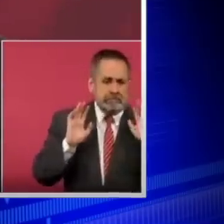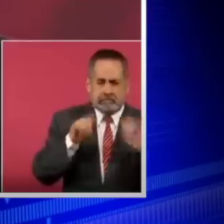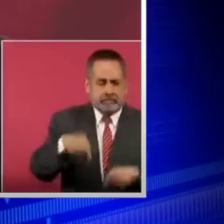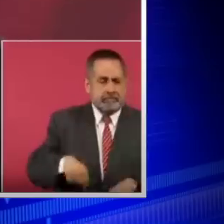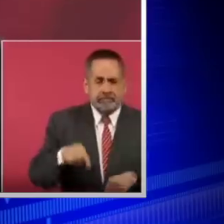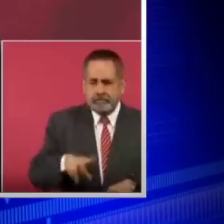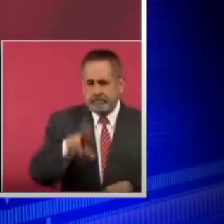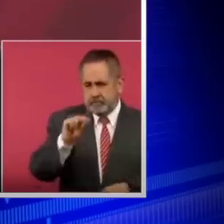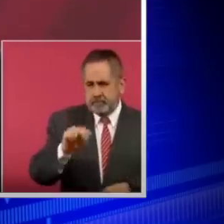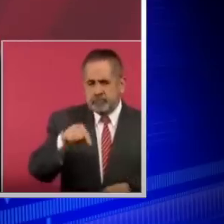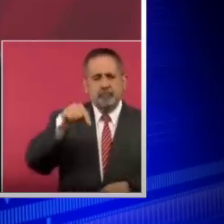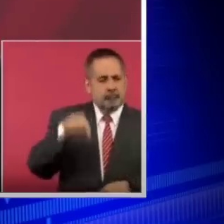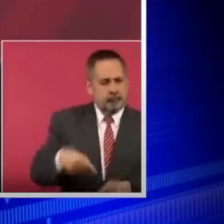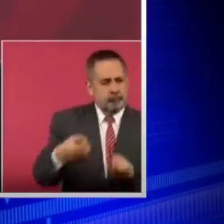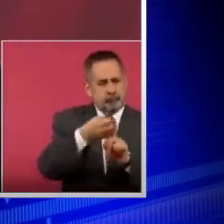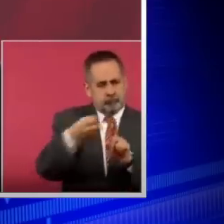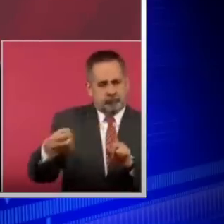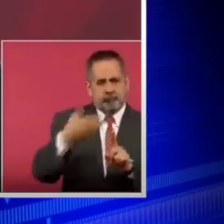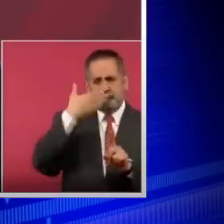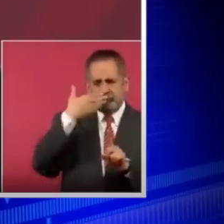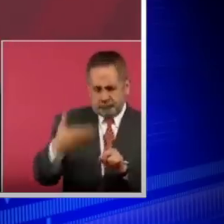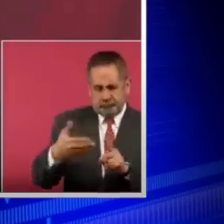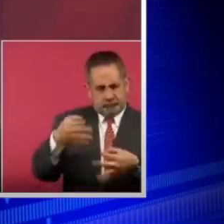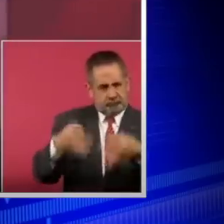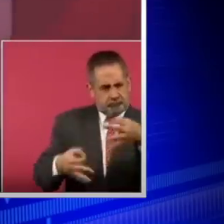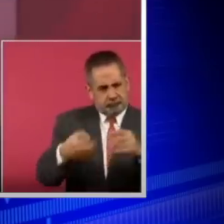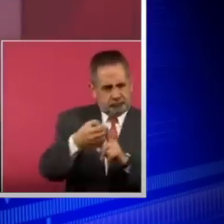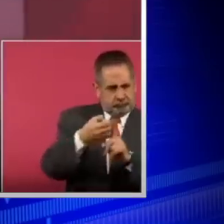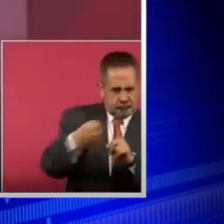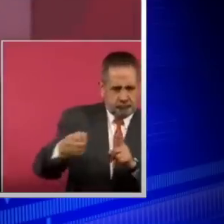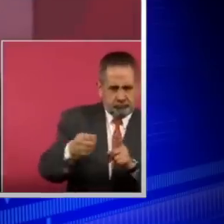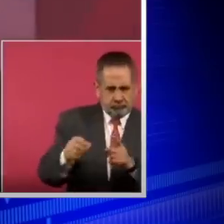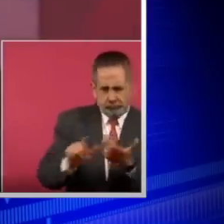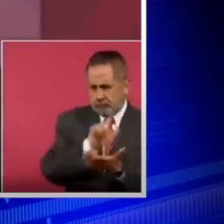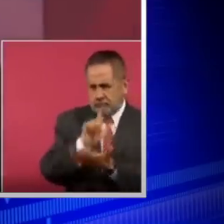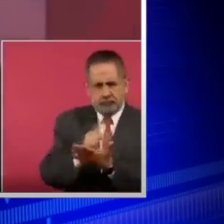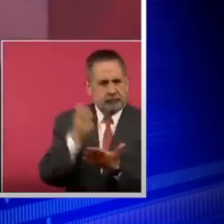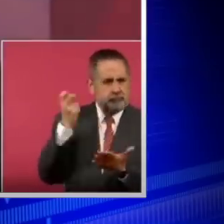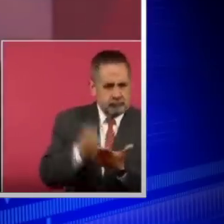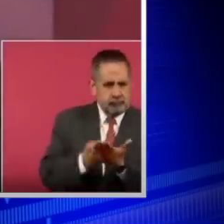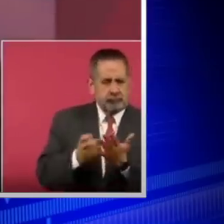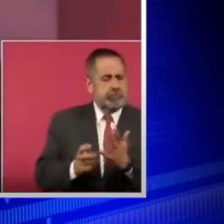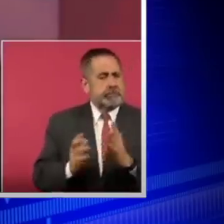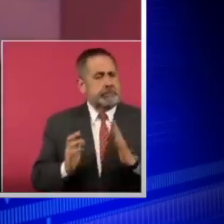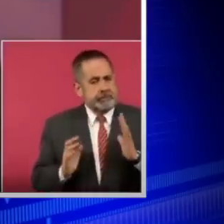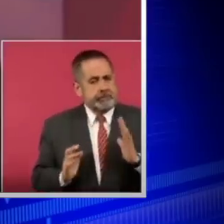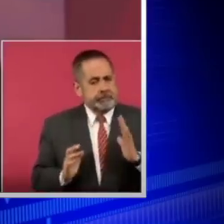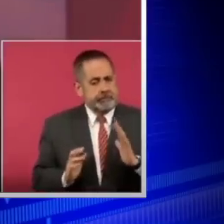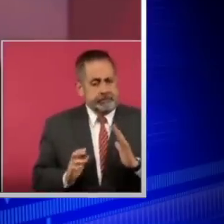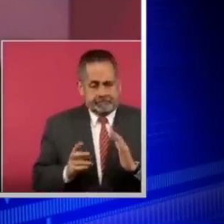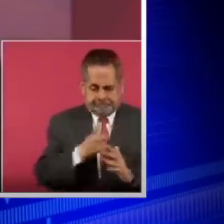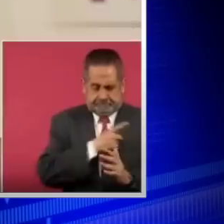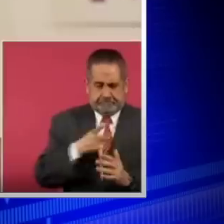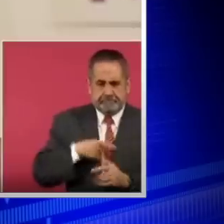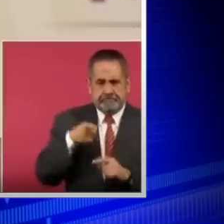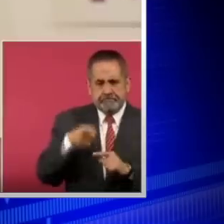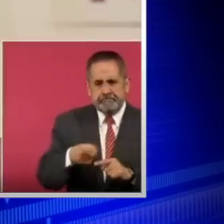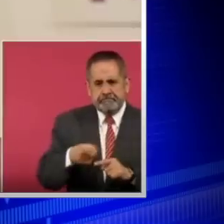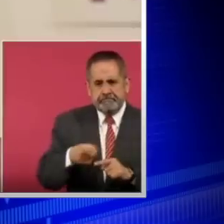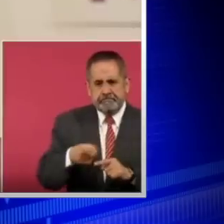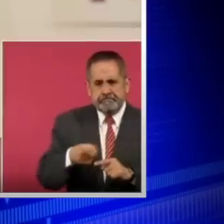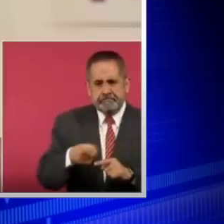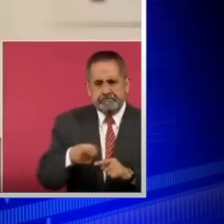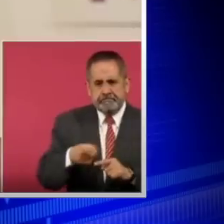aquí hay un auténtico un verdadero de Estado de derecho que se tiene que respetar